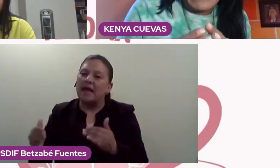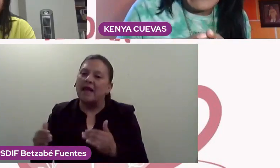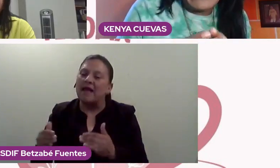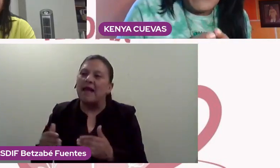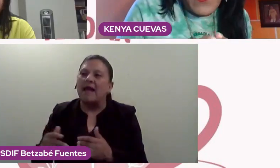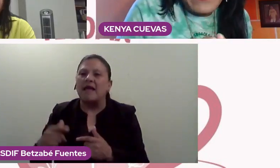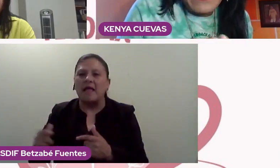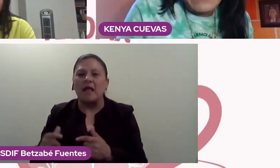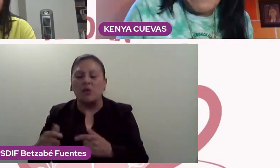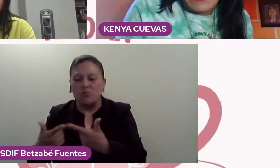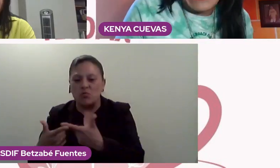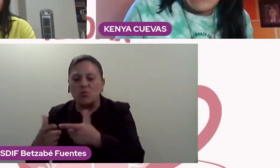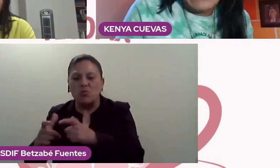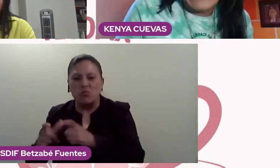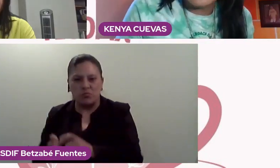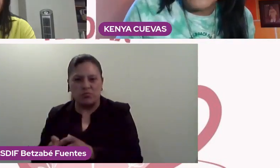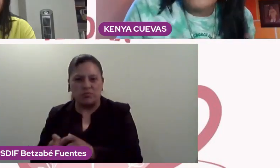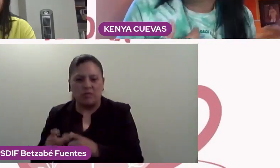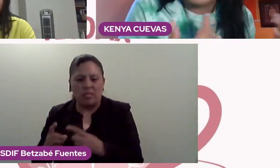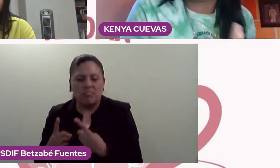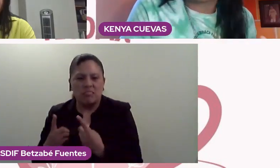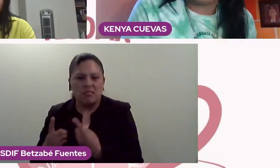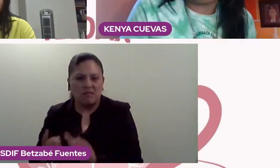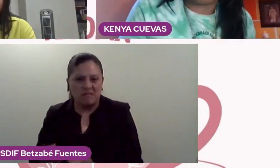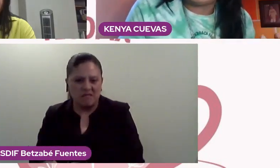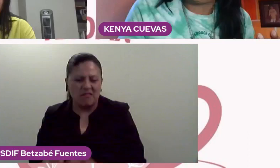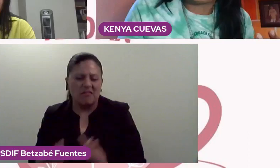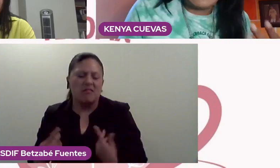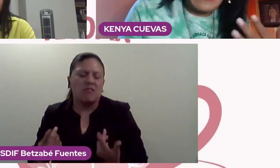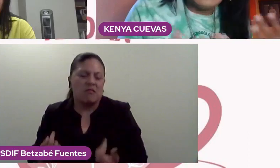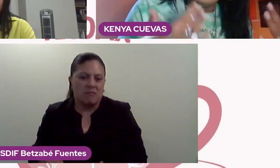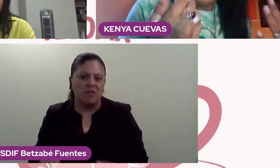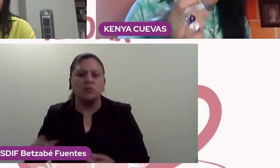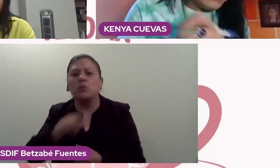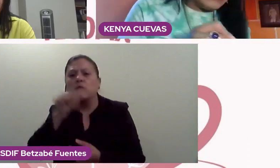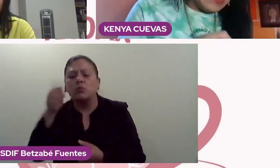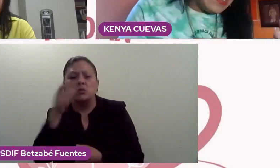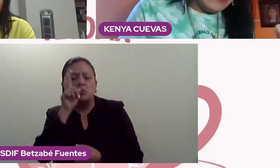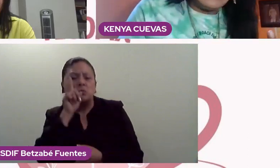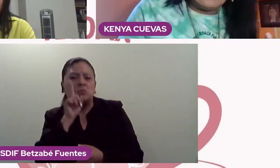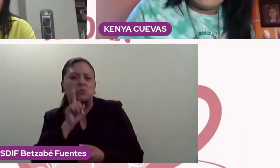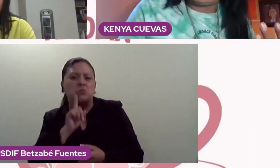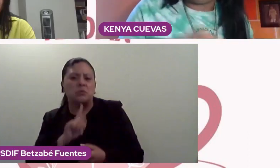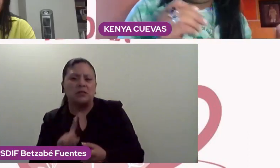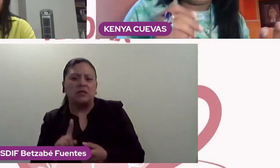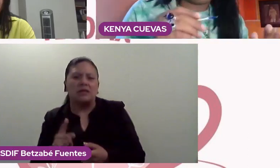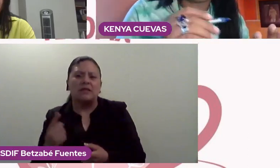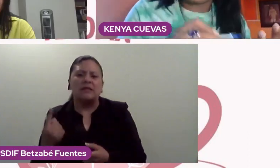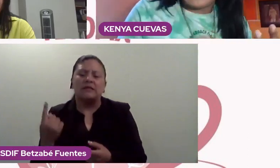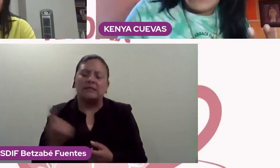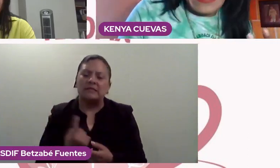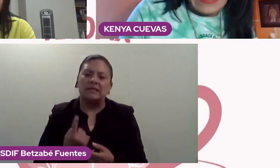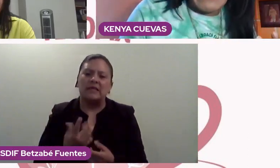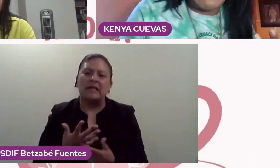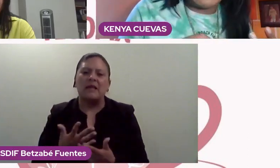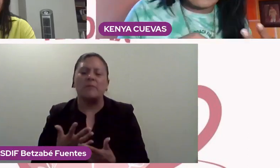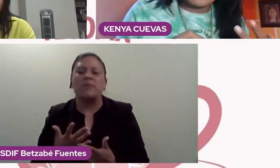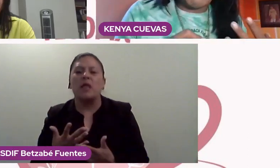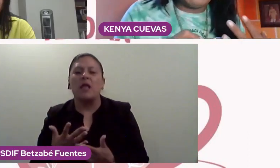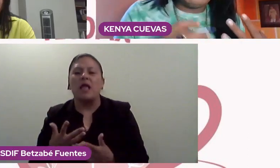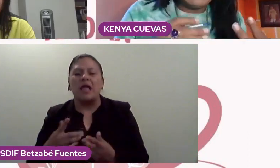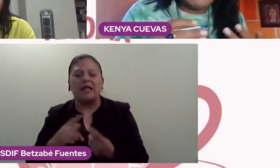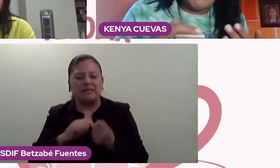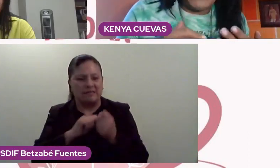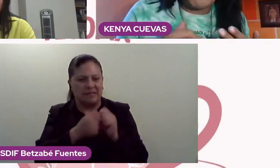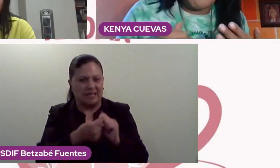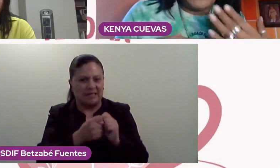el lugar que encuentran de pertenencia es con otras mujeres trans que pues tienen estética o ejercen el trabajo